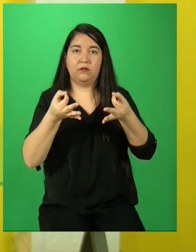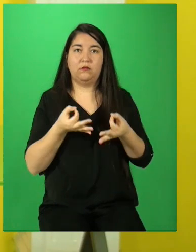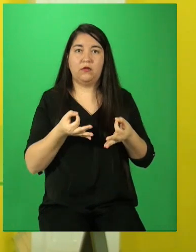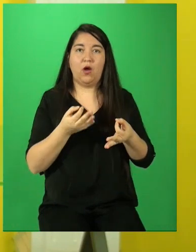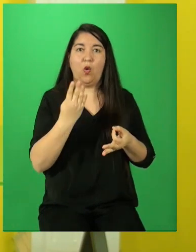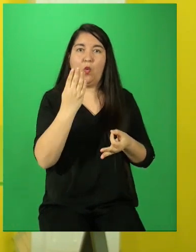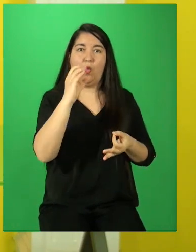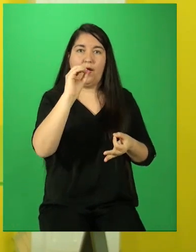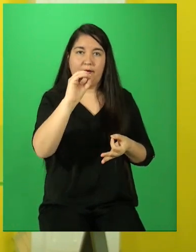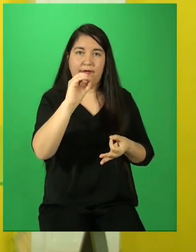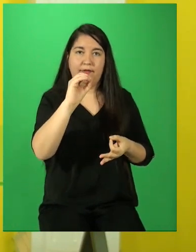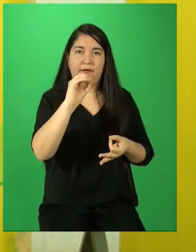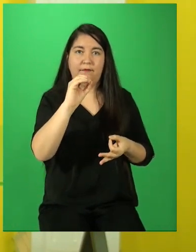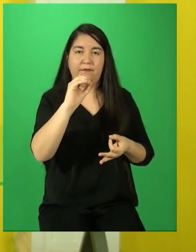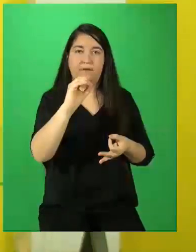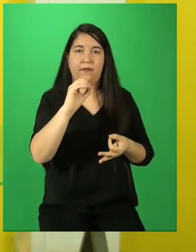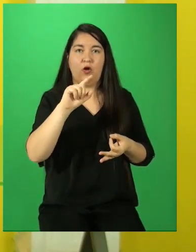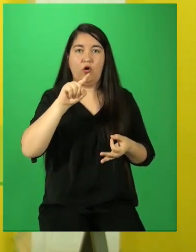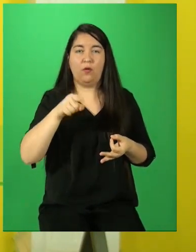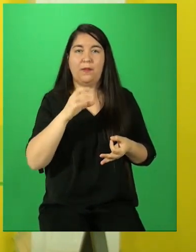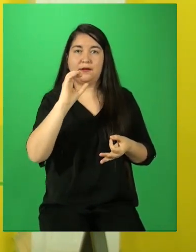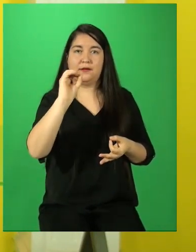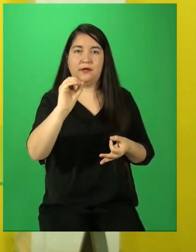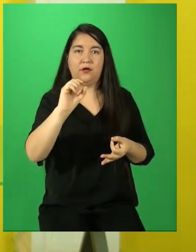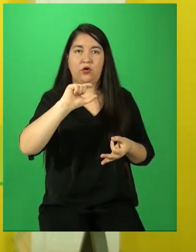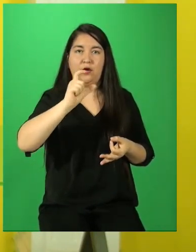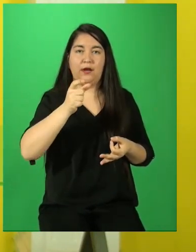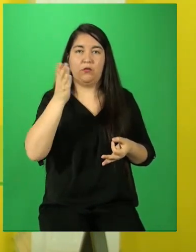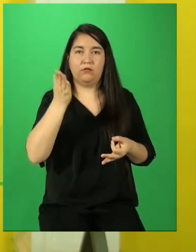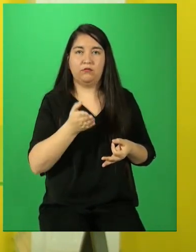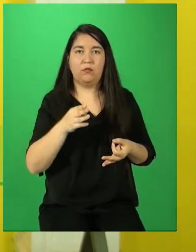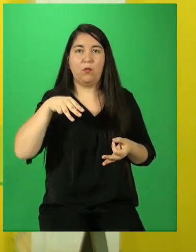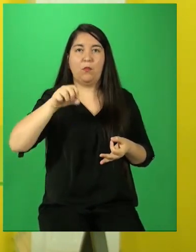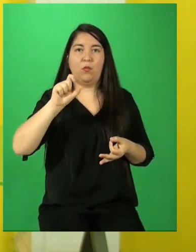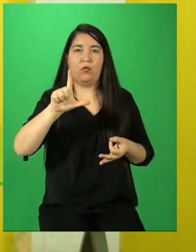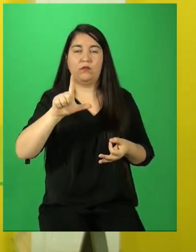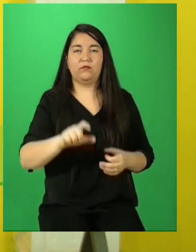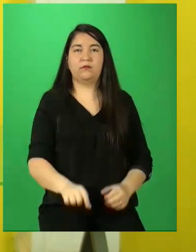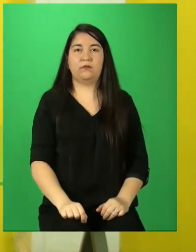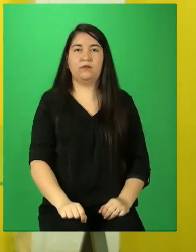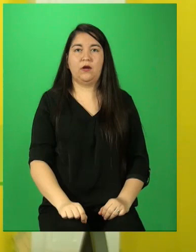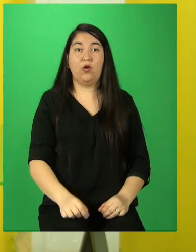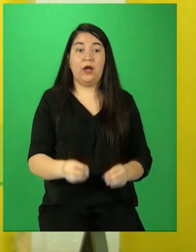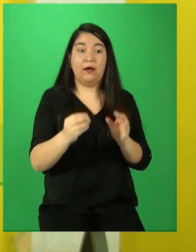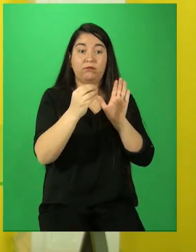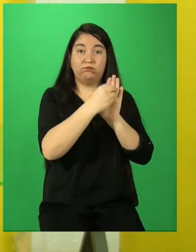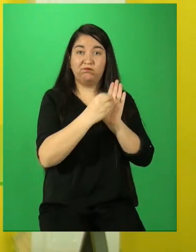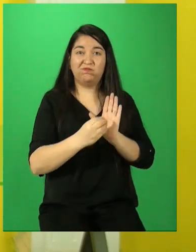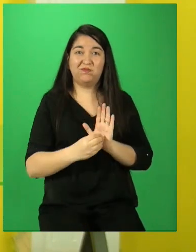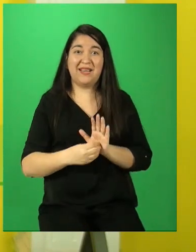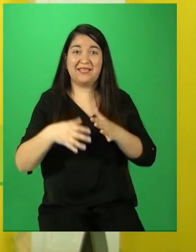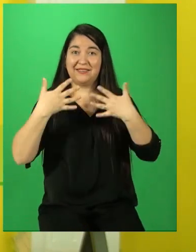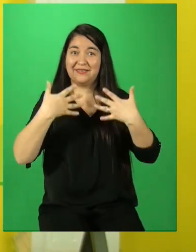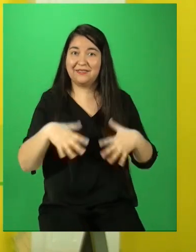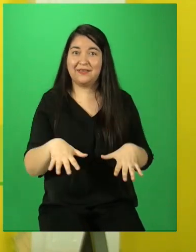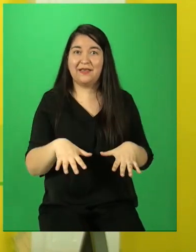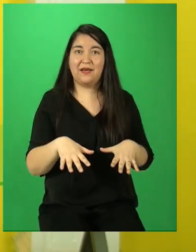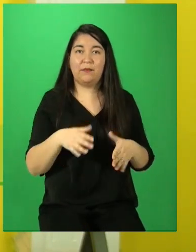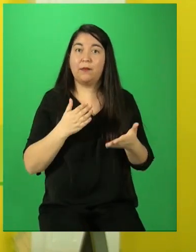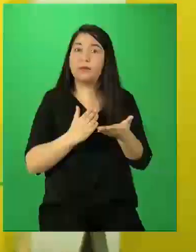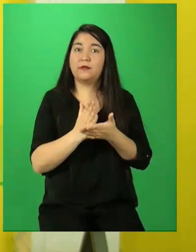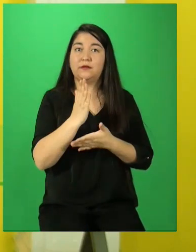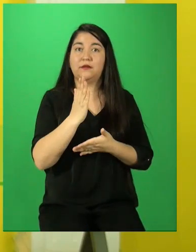de 40,0 gramos mol. Ahora que tenemos todas las unidades listas